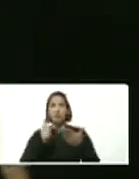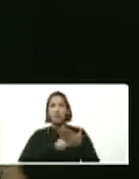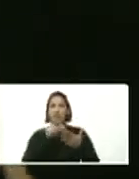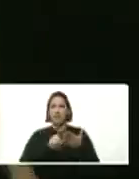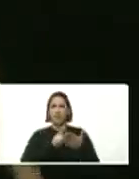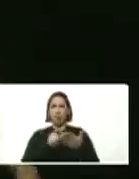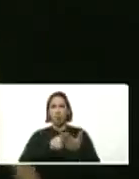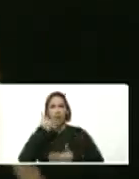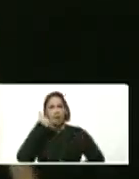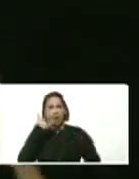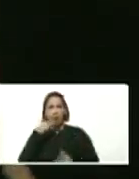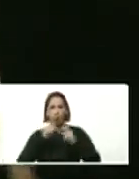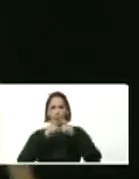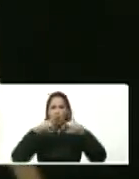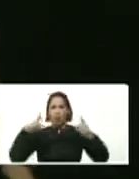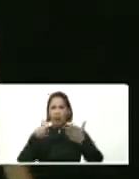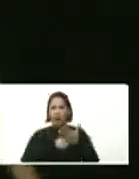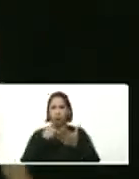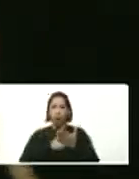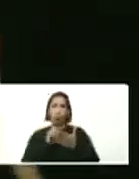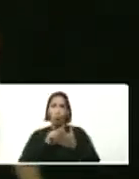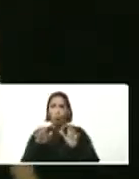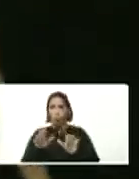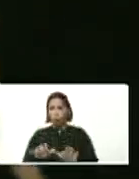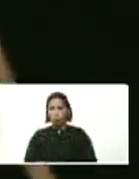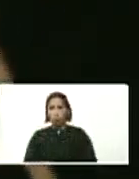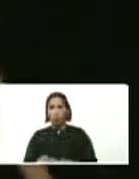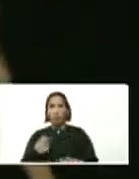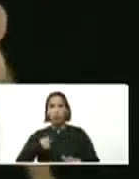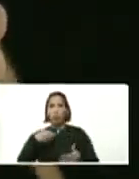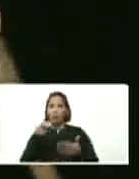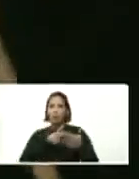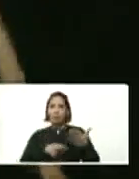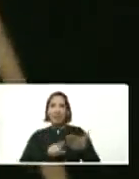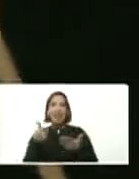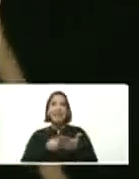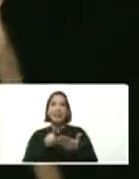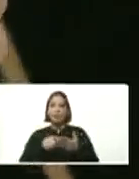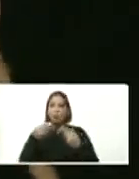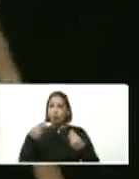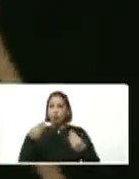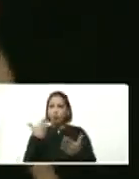laptop o en la computadora. Yo los leo en el libro directamente, ¿verdad?